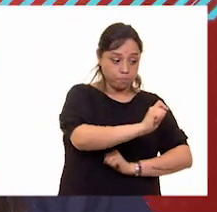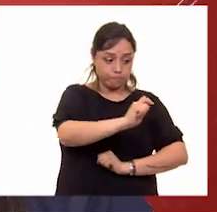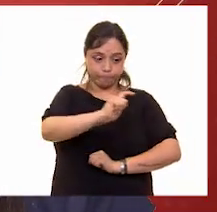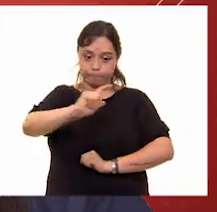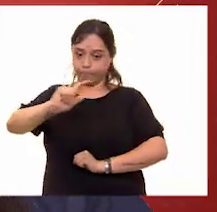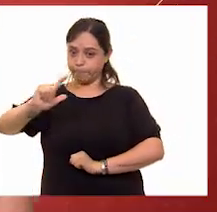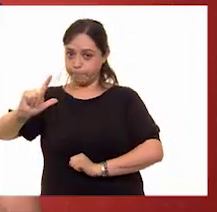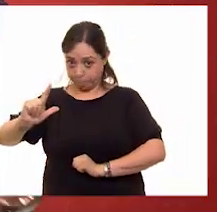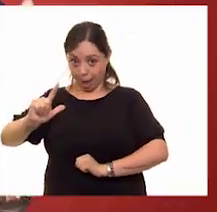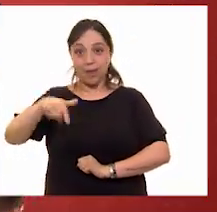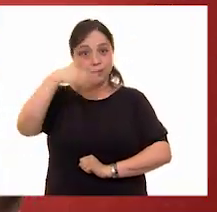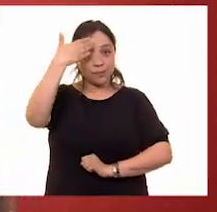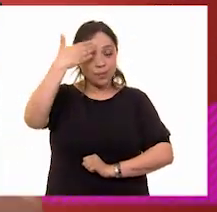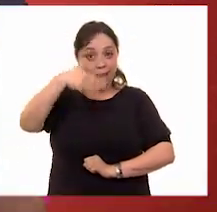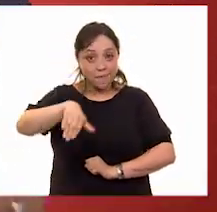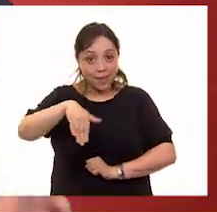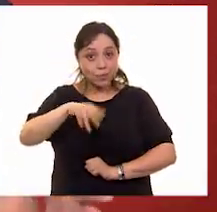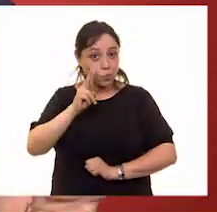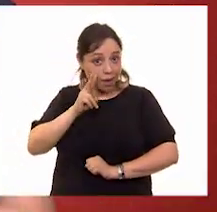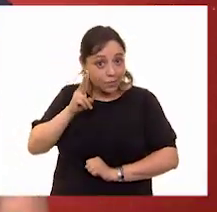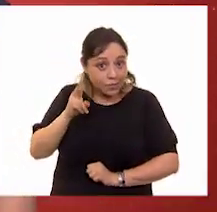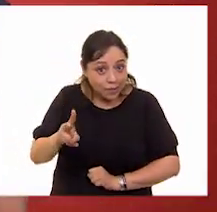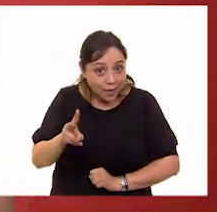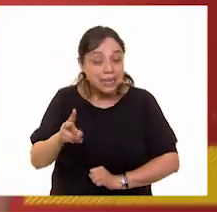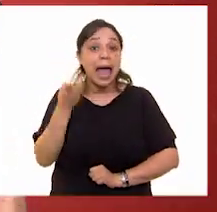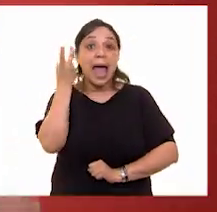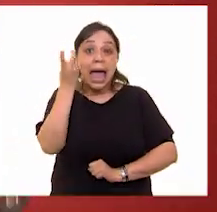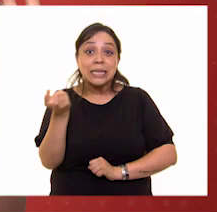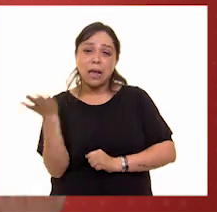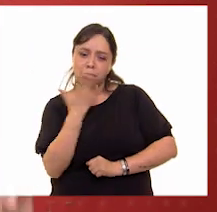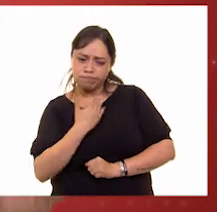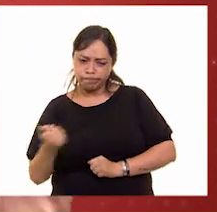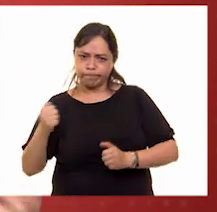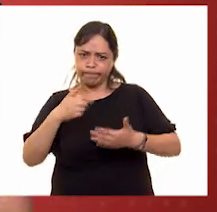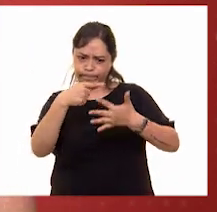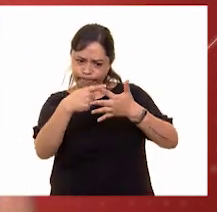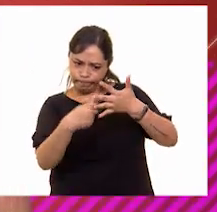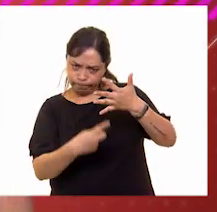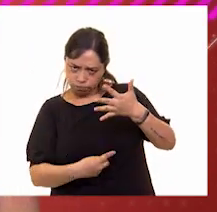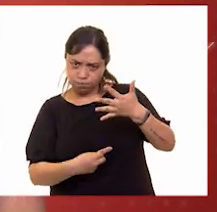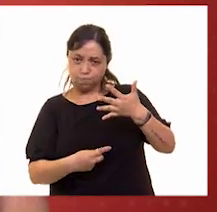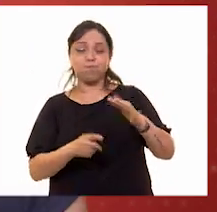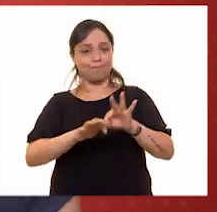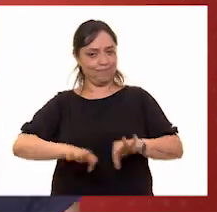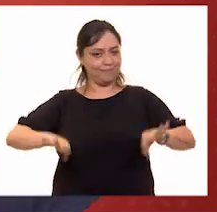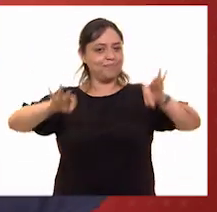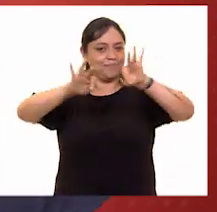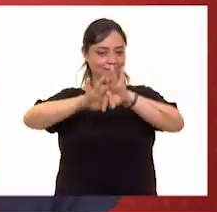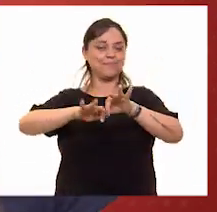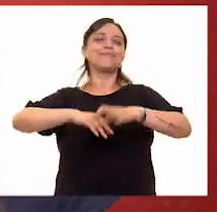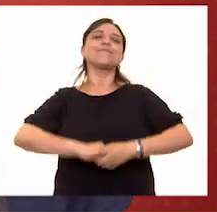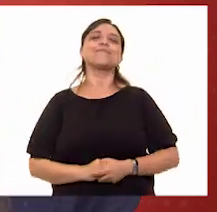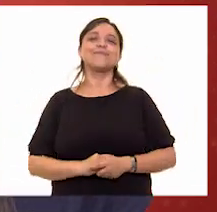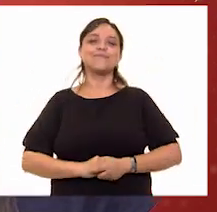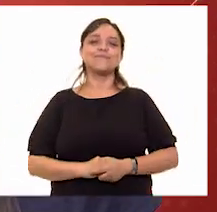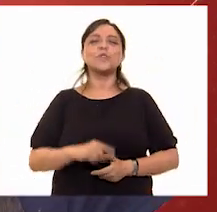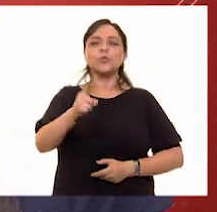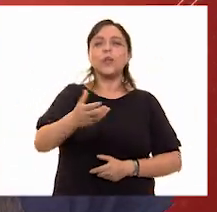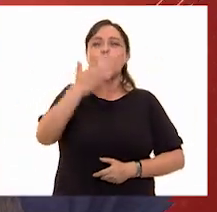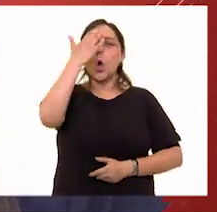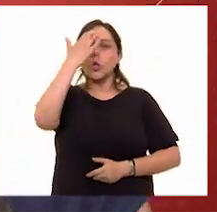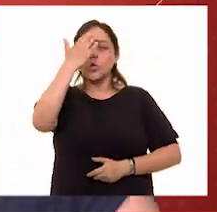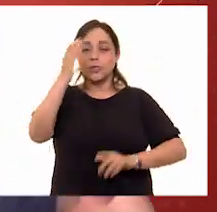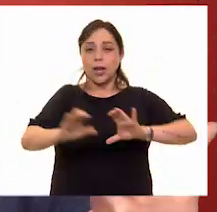hasta el más grande. Como ven, todas estas habilidades son particularmente relevantes para conocer las capacidades de